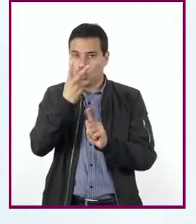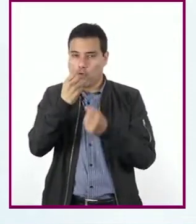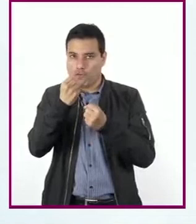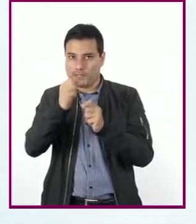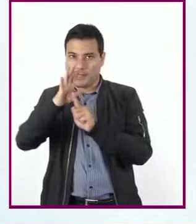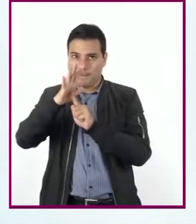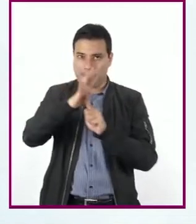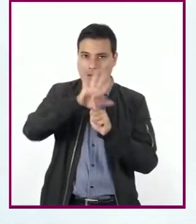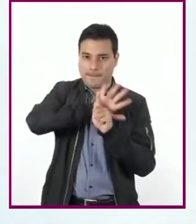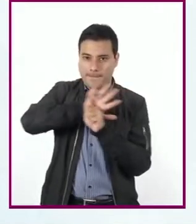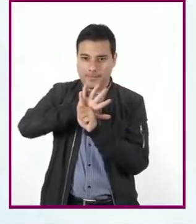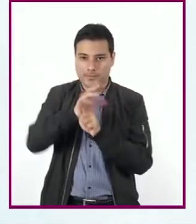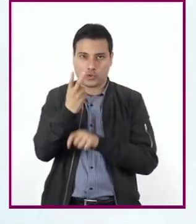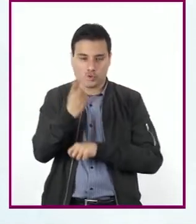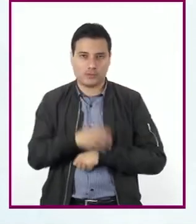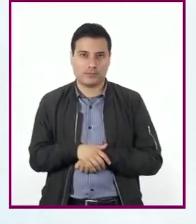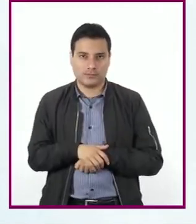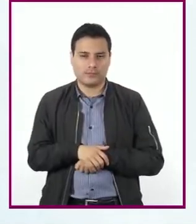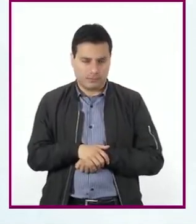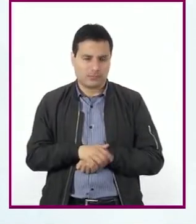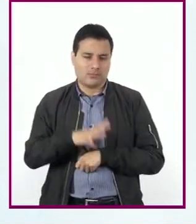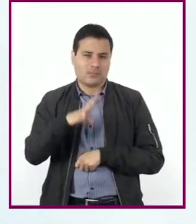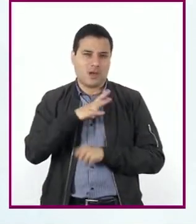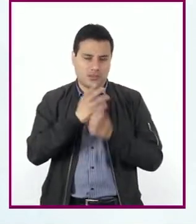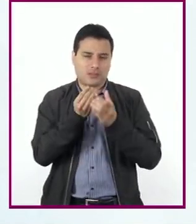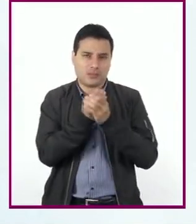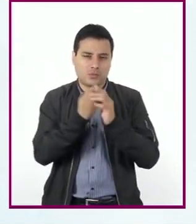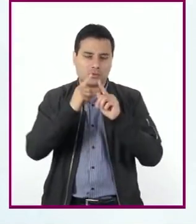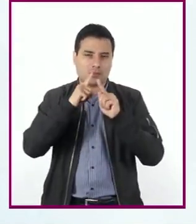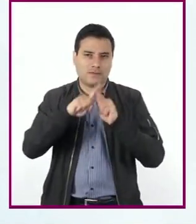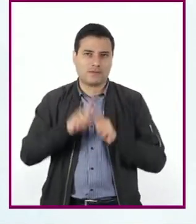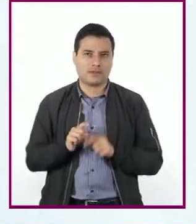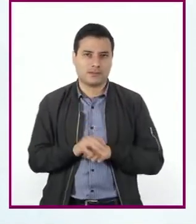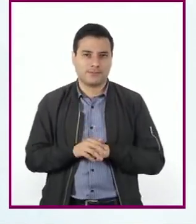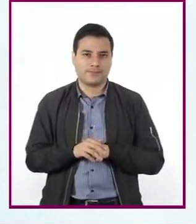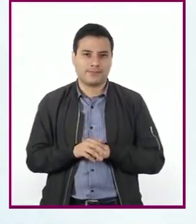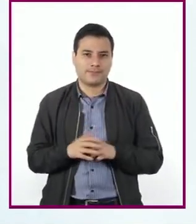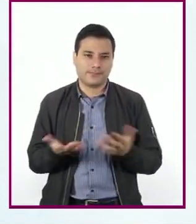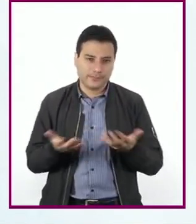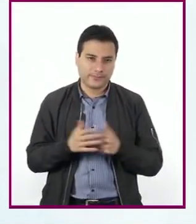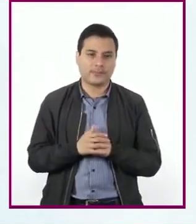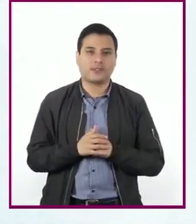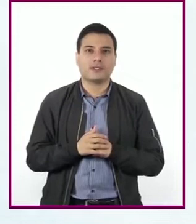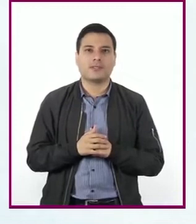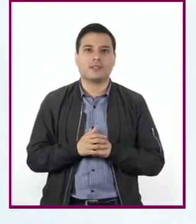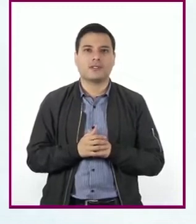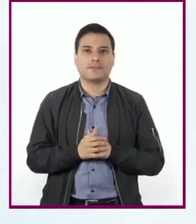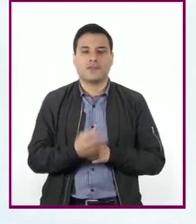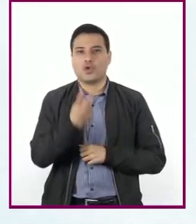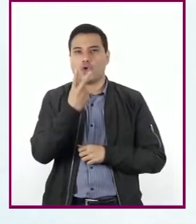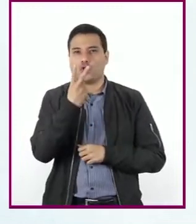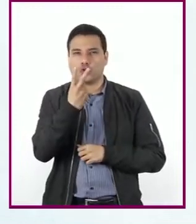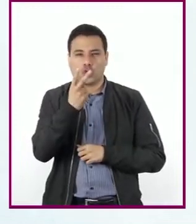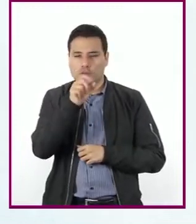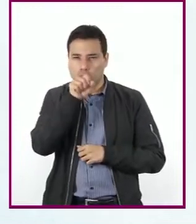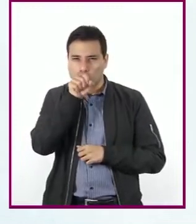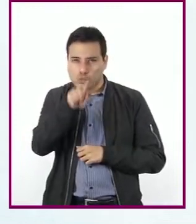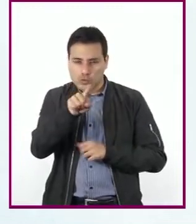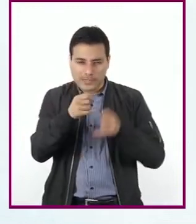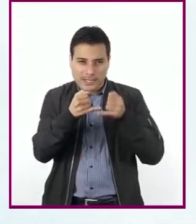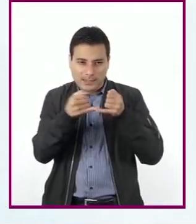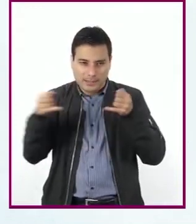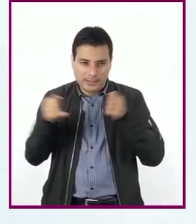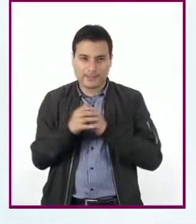objeto. Existen varios tipos de sistemas de fuerzas: colineales, concurrentes con el mismo